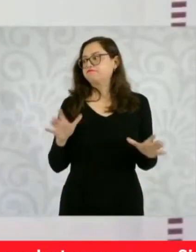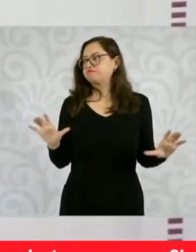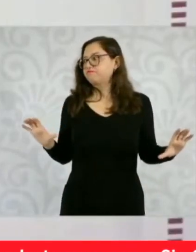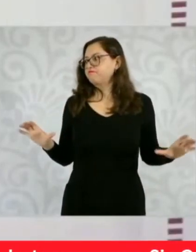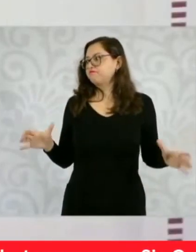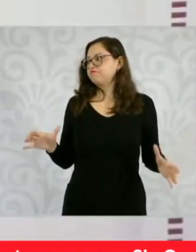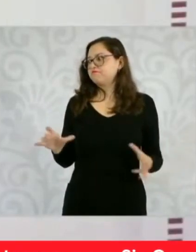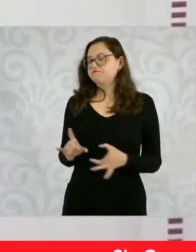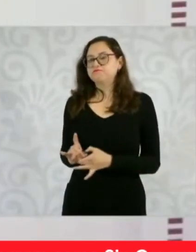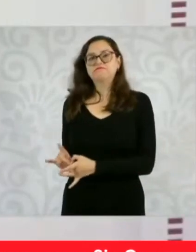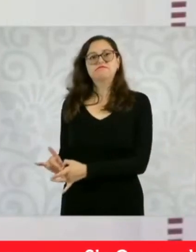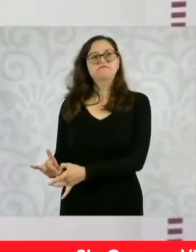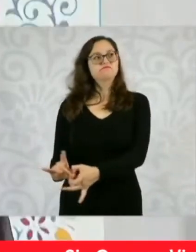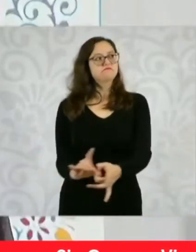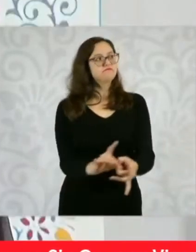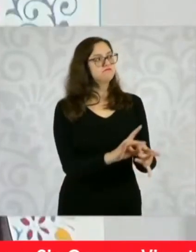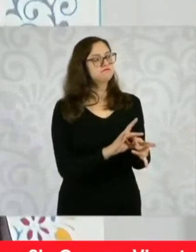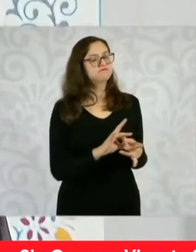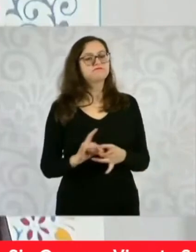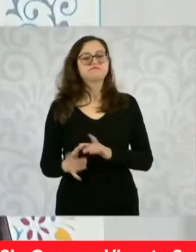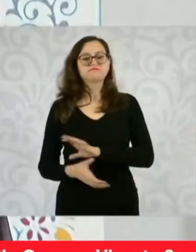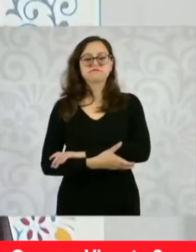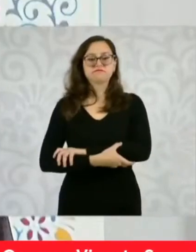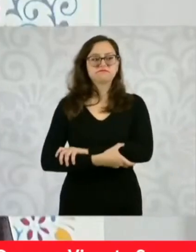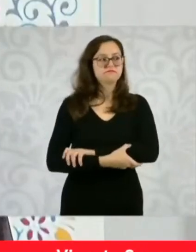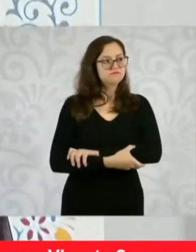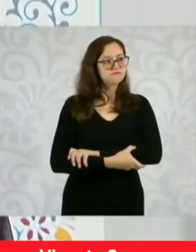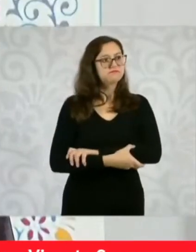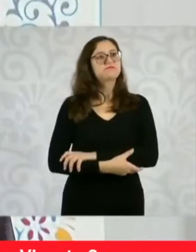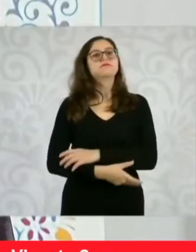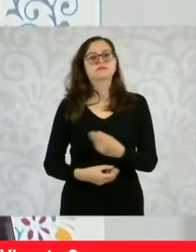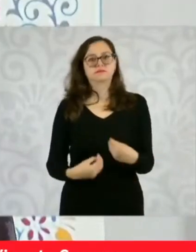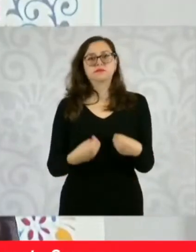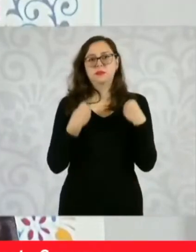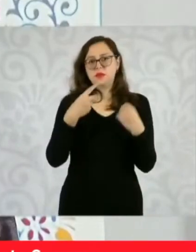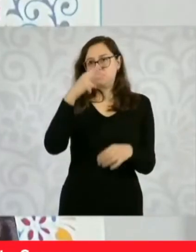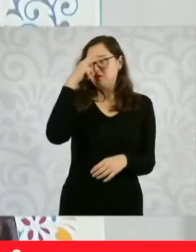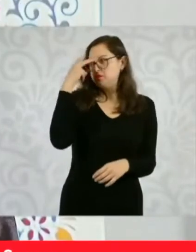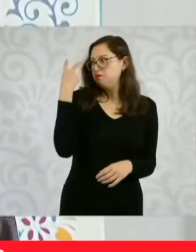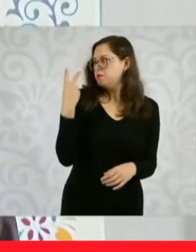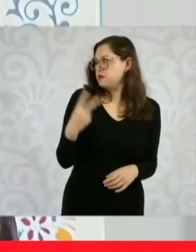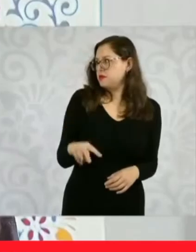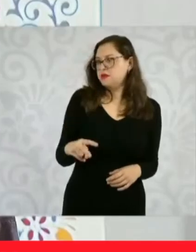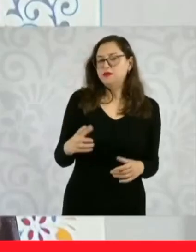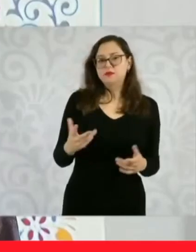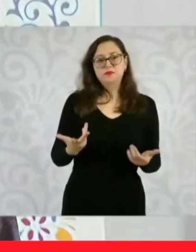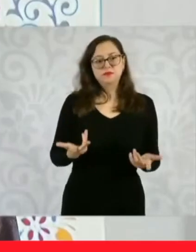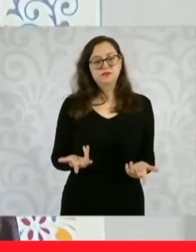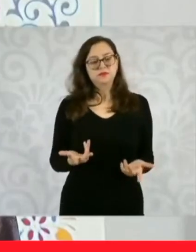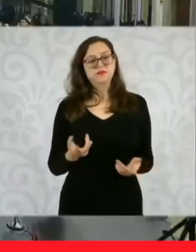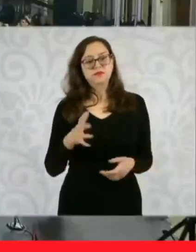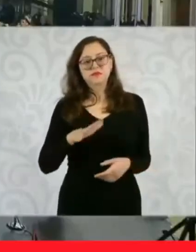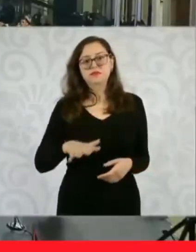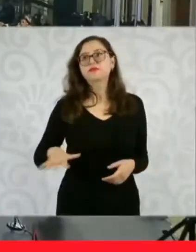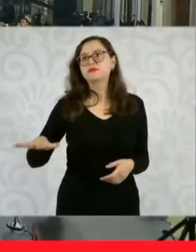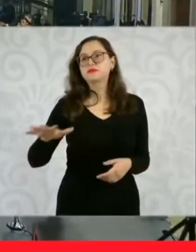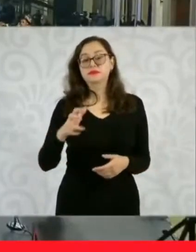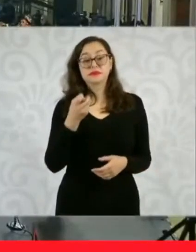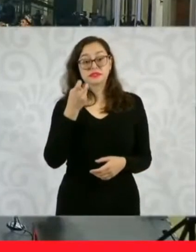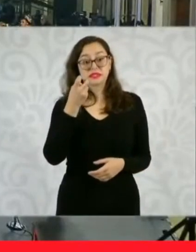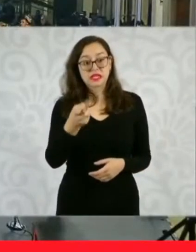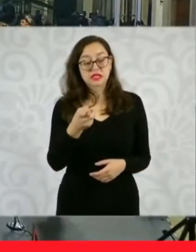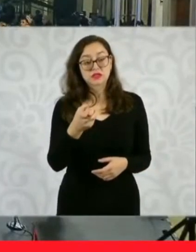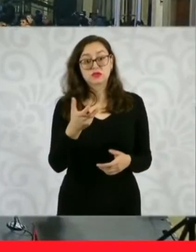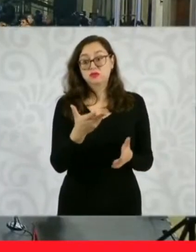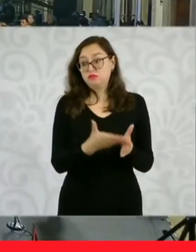fraternal en que vivimos aquí el pueblo mexicano. Para el gobierno que encabeza nuestra primera